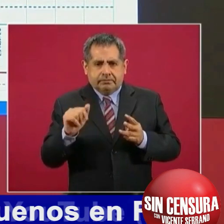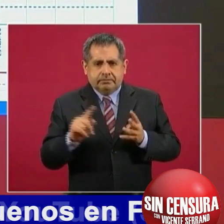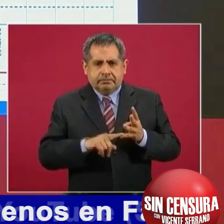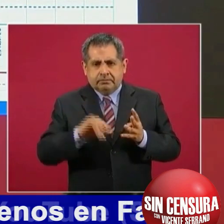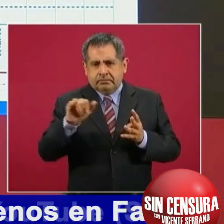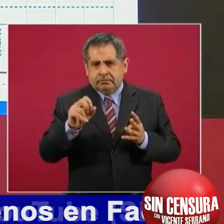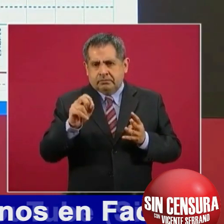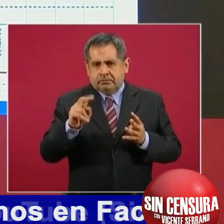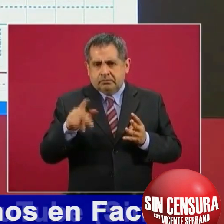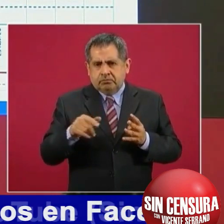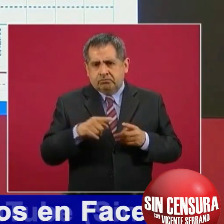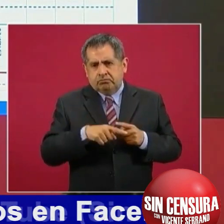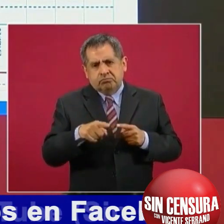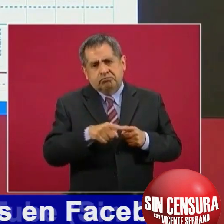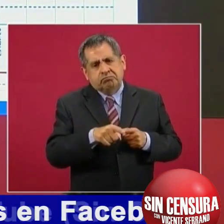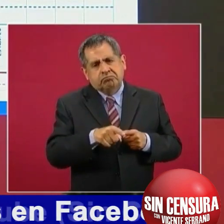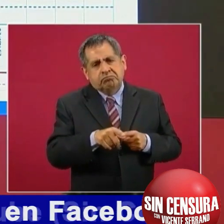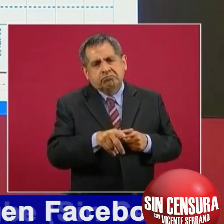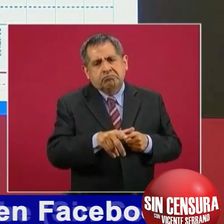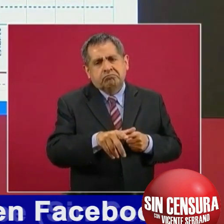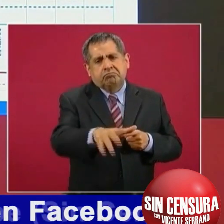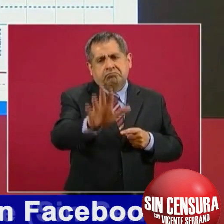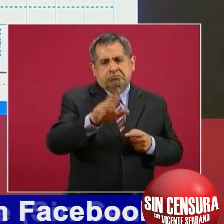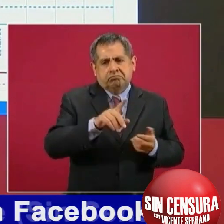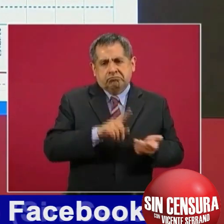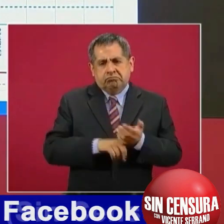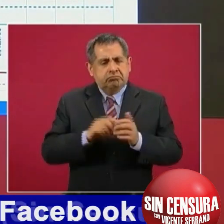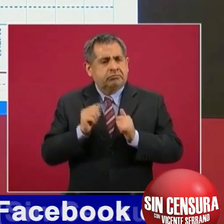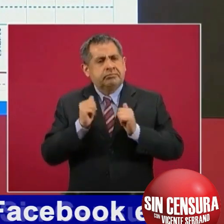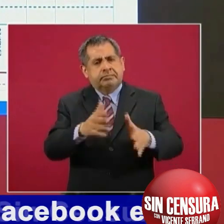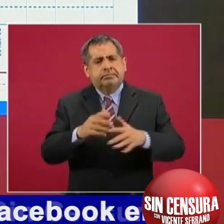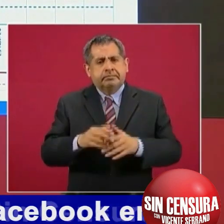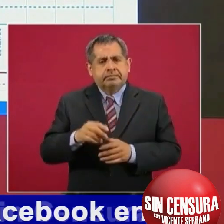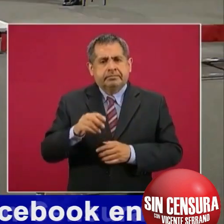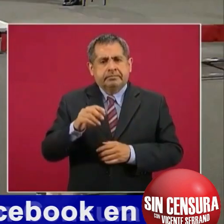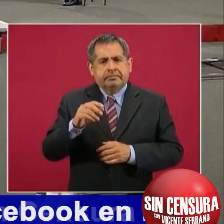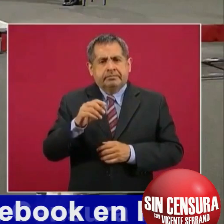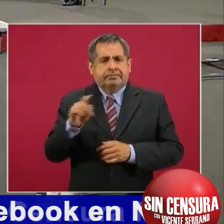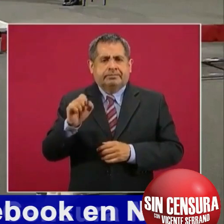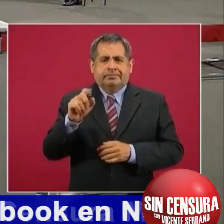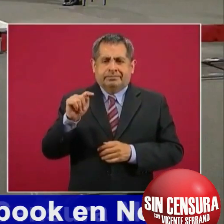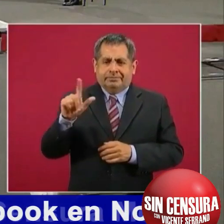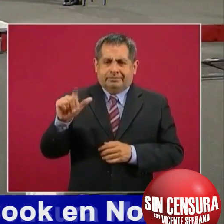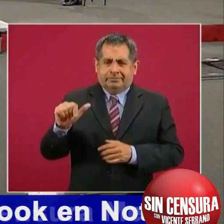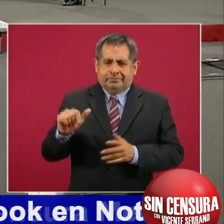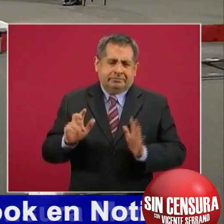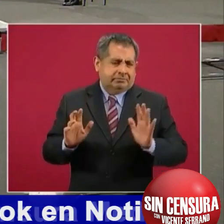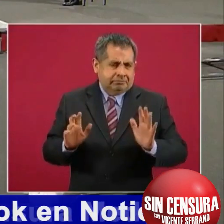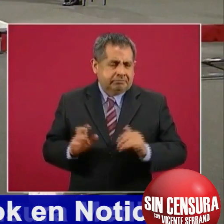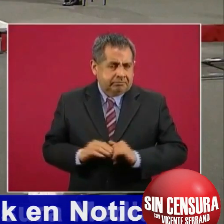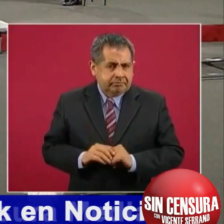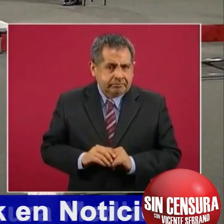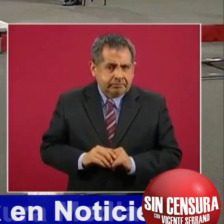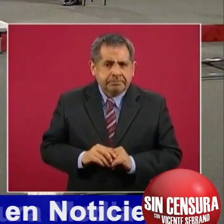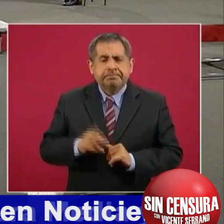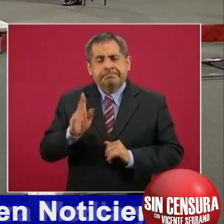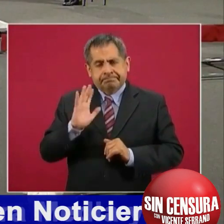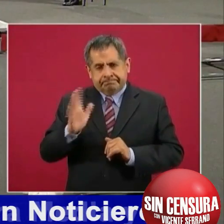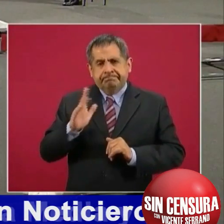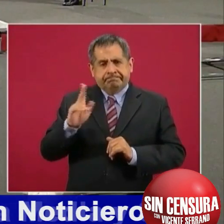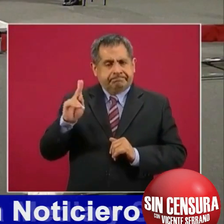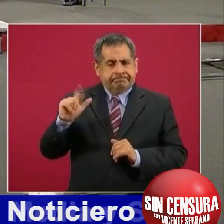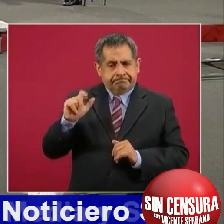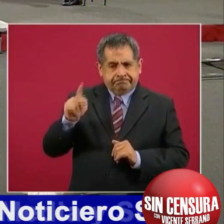Jonuta, y ya desemboca en Centla, en frontera. Pero en eso estamos. Ya tenemos el